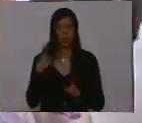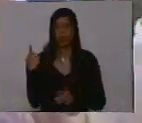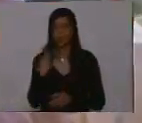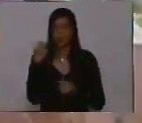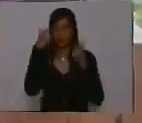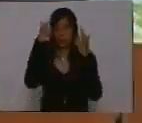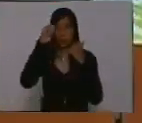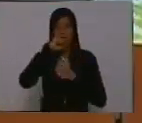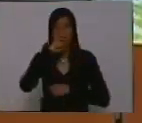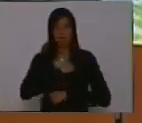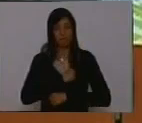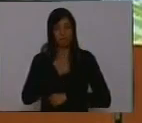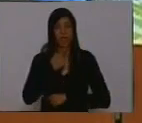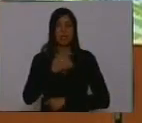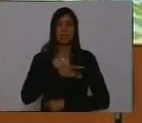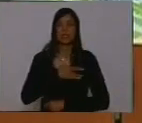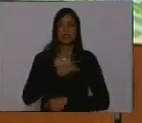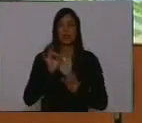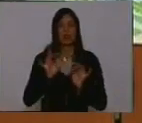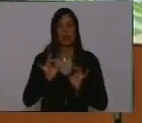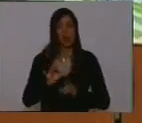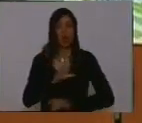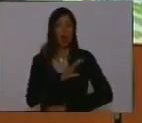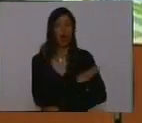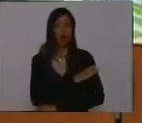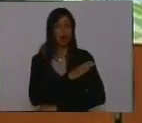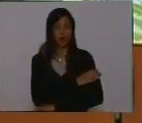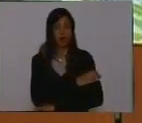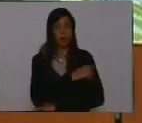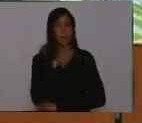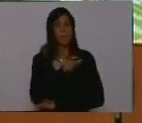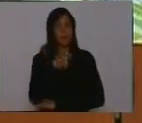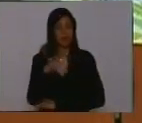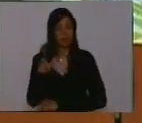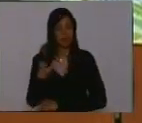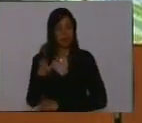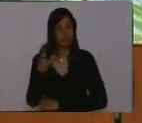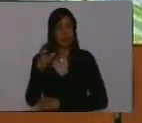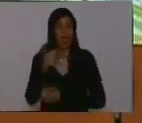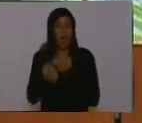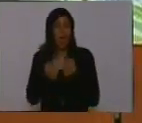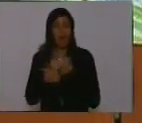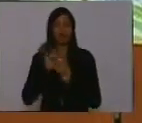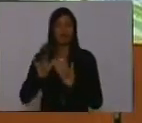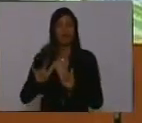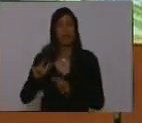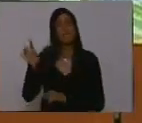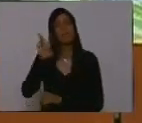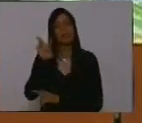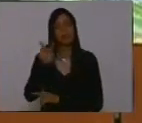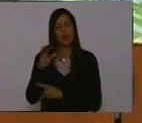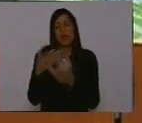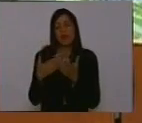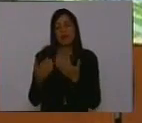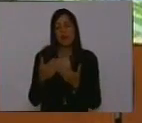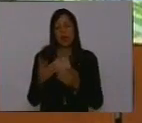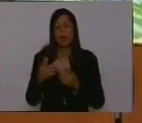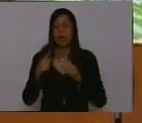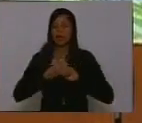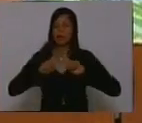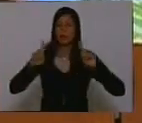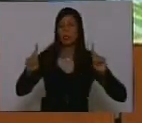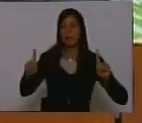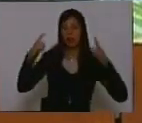supuesto a ese sector de la oposición que también cree en su país, que independientemente piensa distinto que